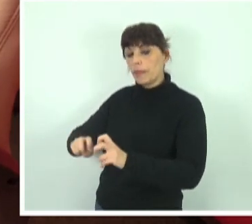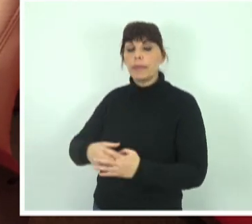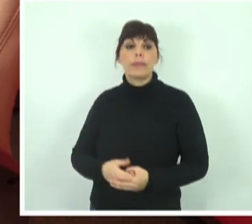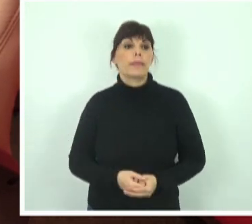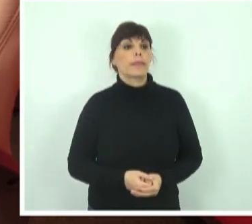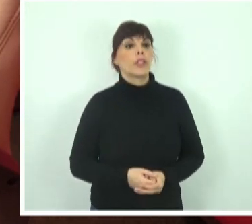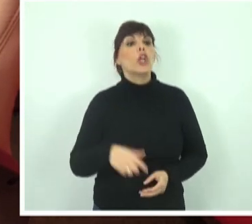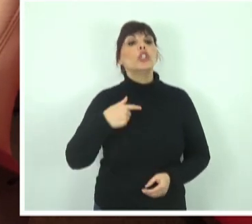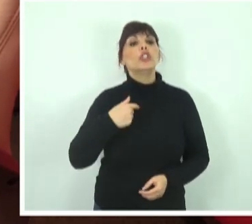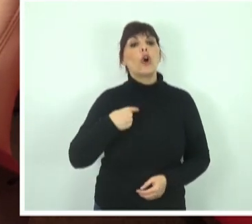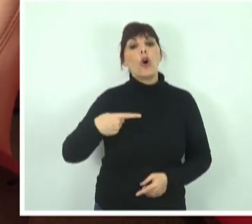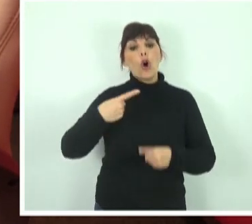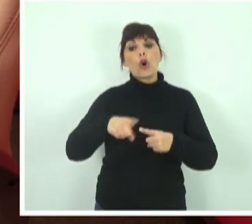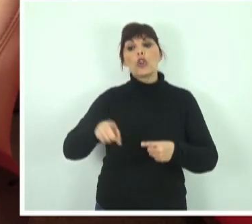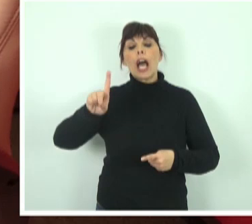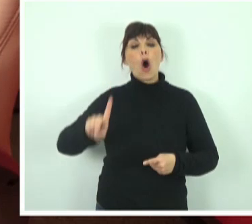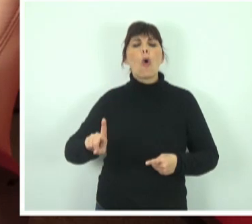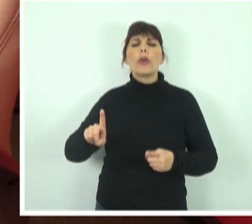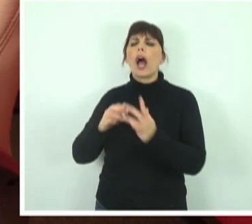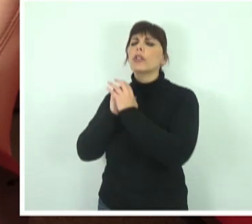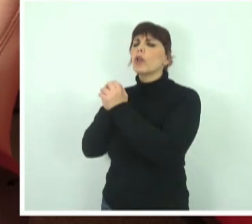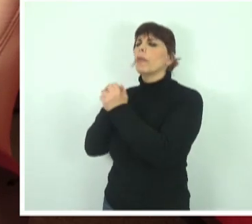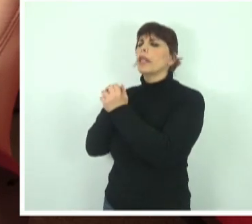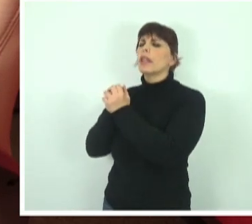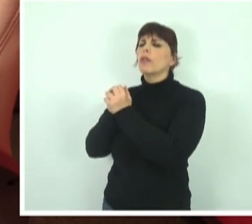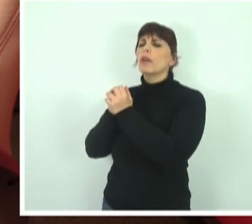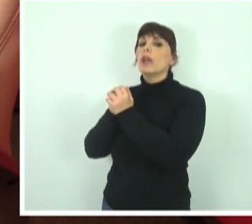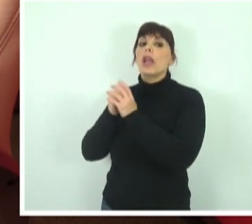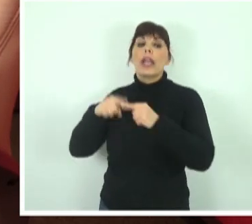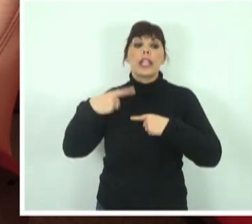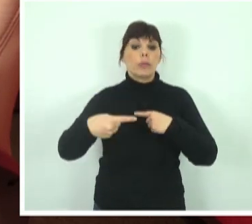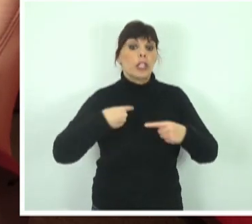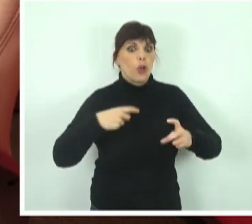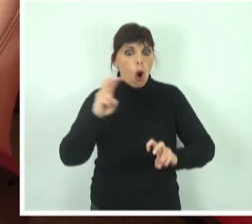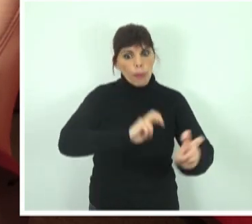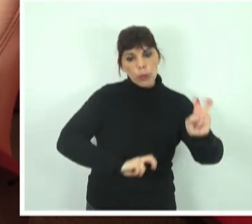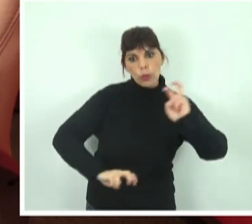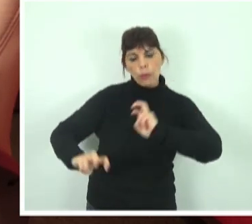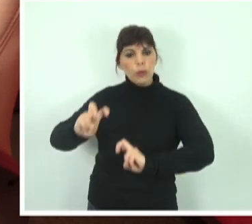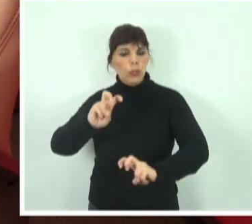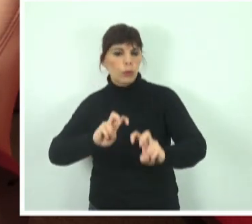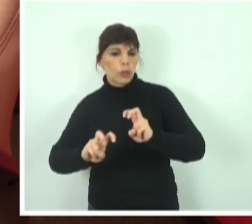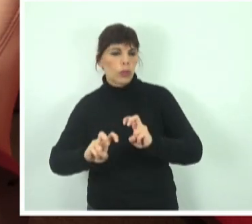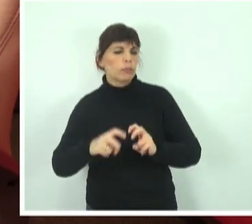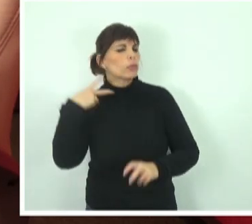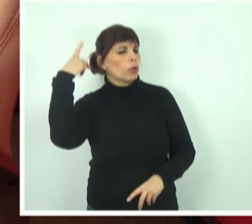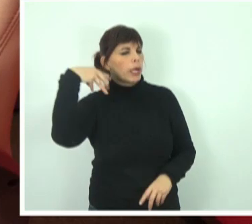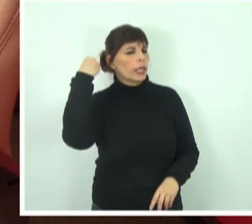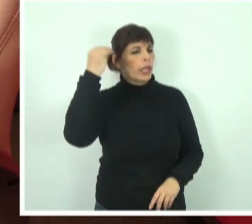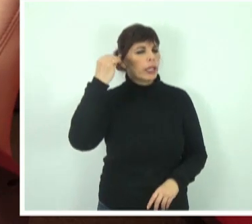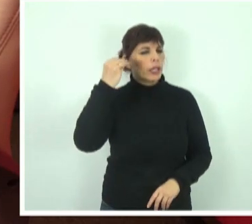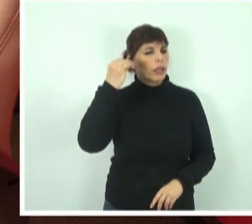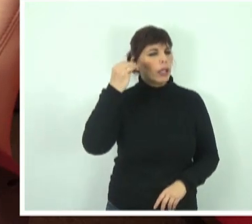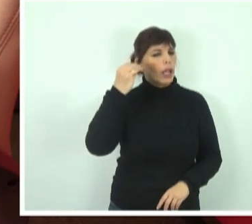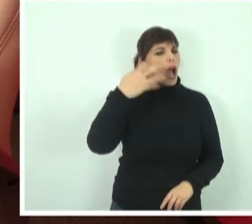Una cosa he pedido y eso buscaré. Interesante. Imagínate que tú podías pedirle al Señor algo.